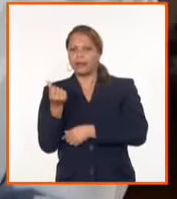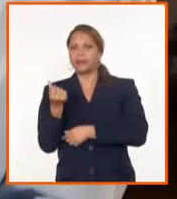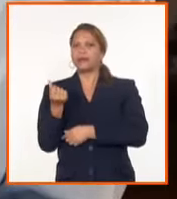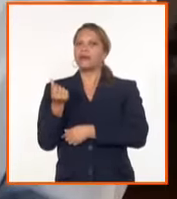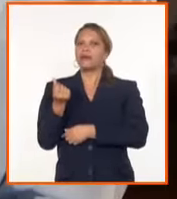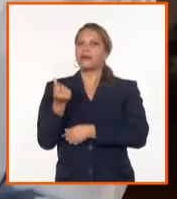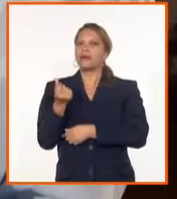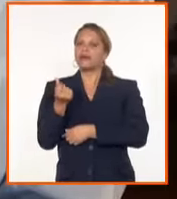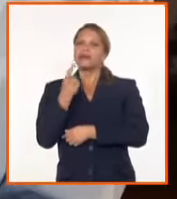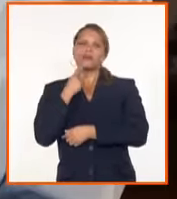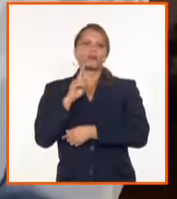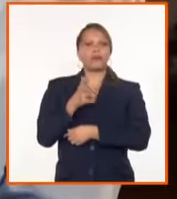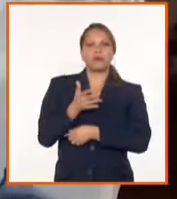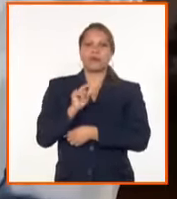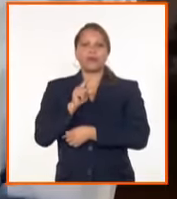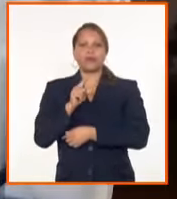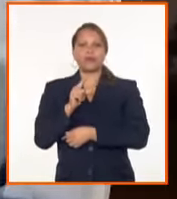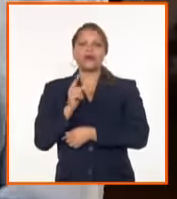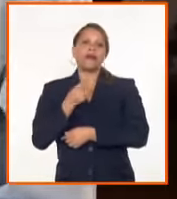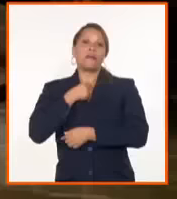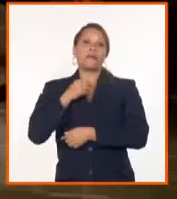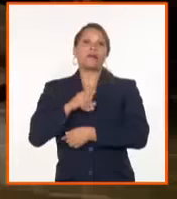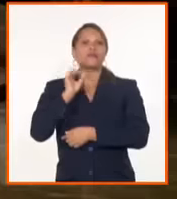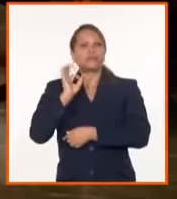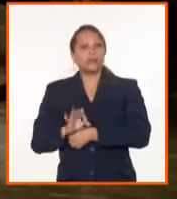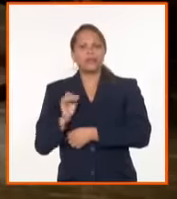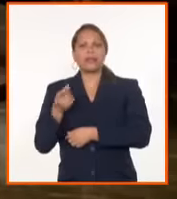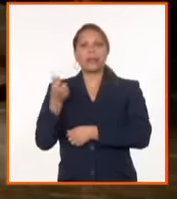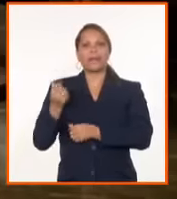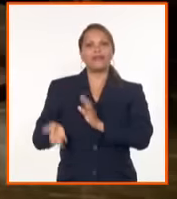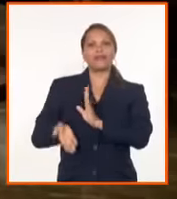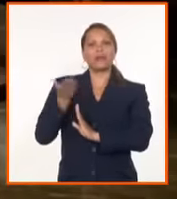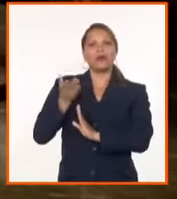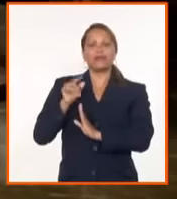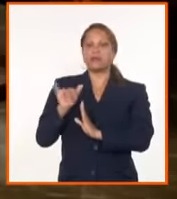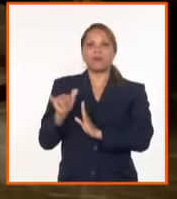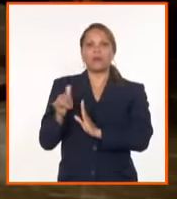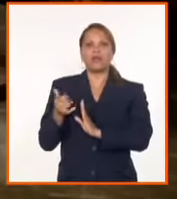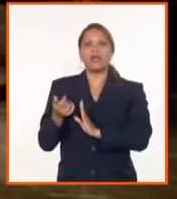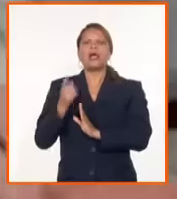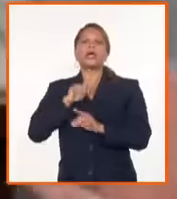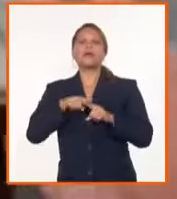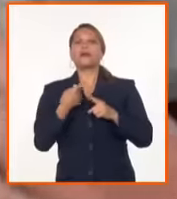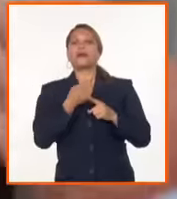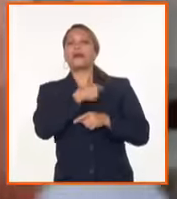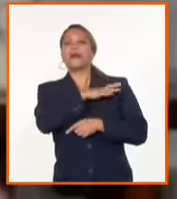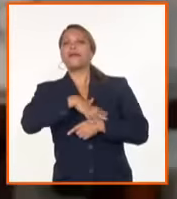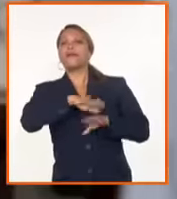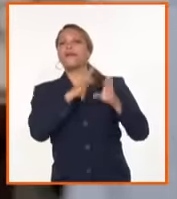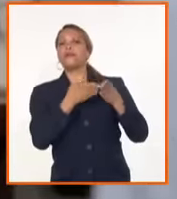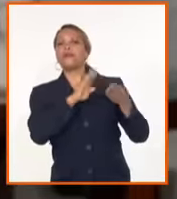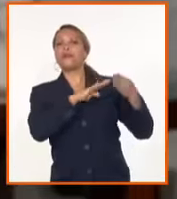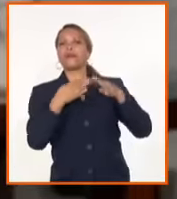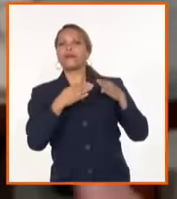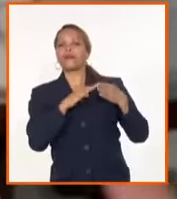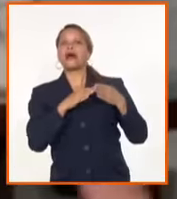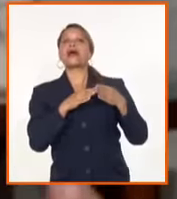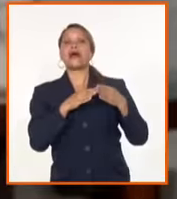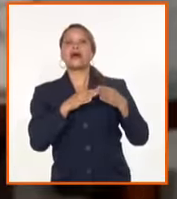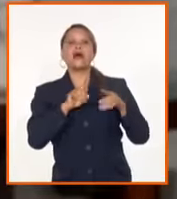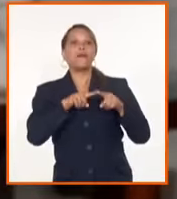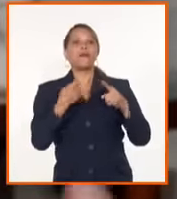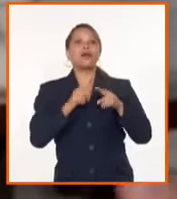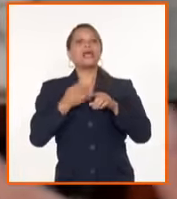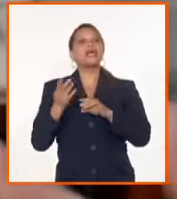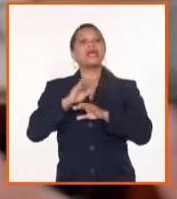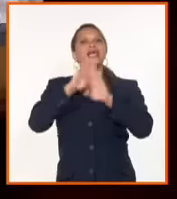si más o menos, pero sin ordenamiento iba a haber inflación también. ¿Y por qué lo discute el mundo afuera? ¿Por qué en el mundo hay inflación y